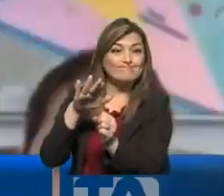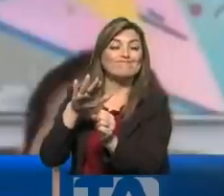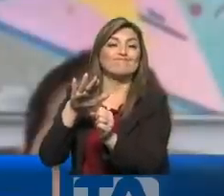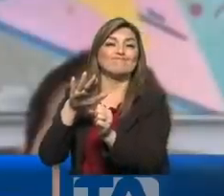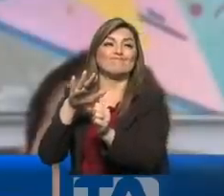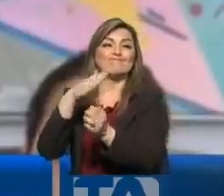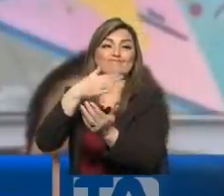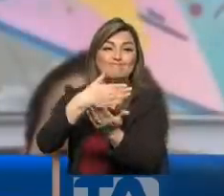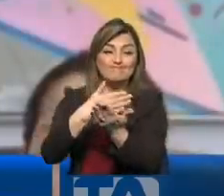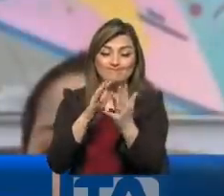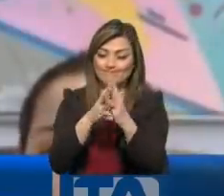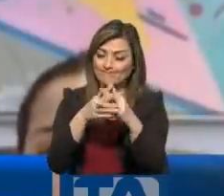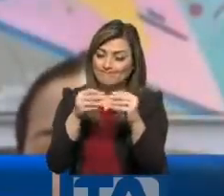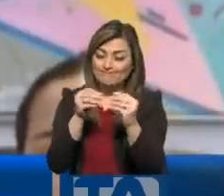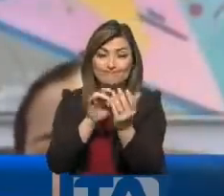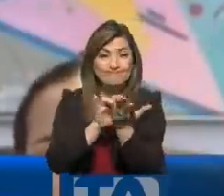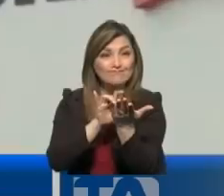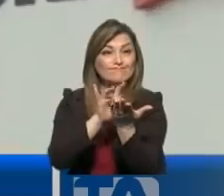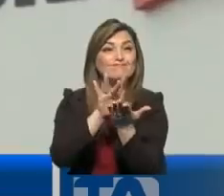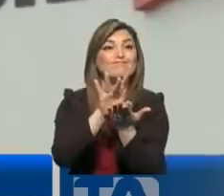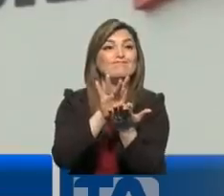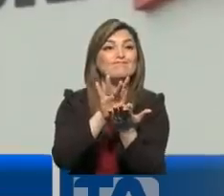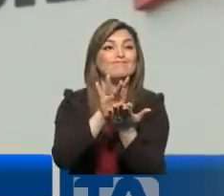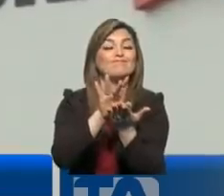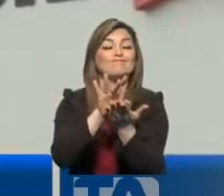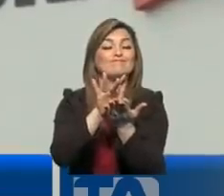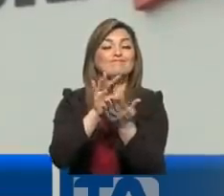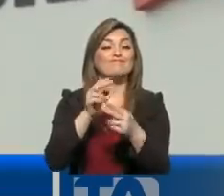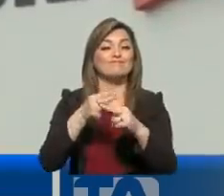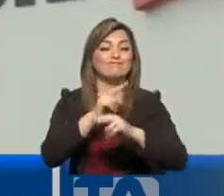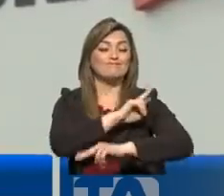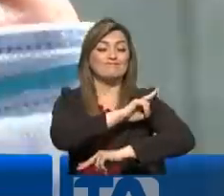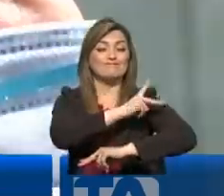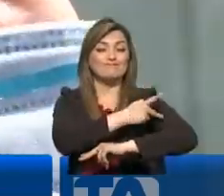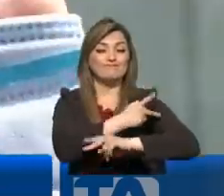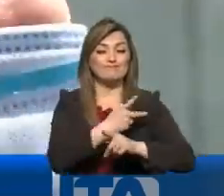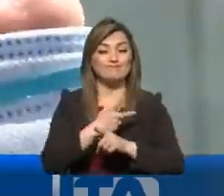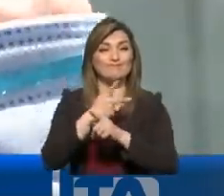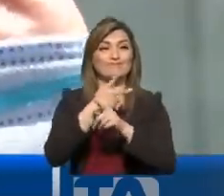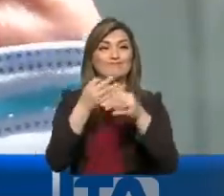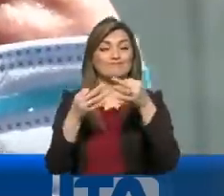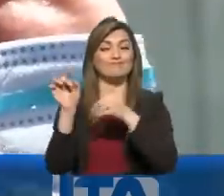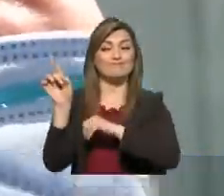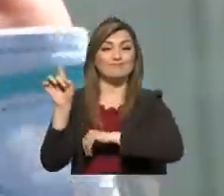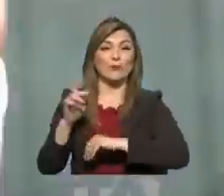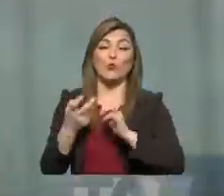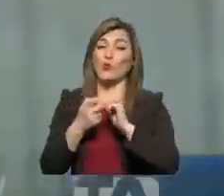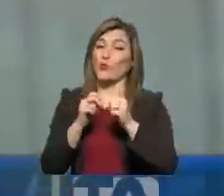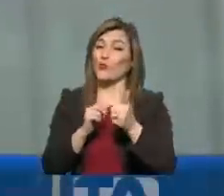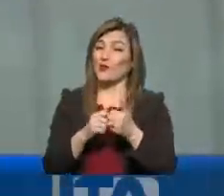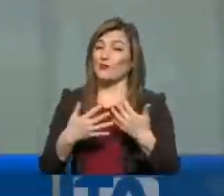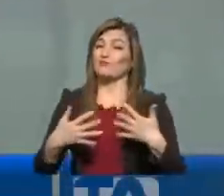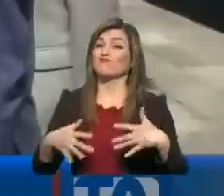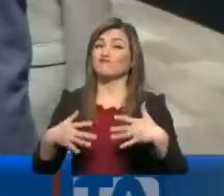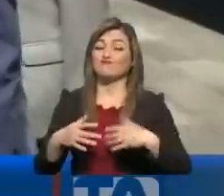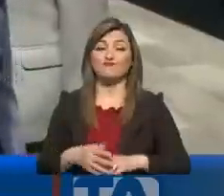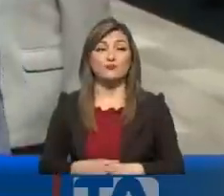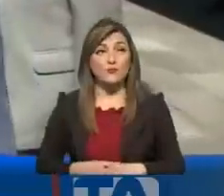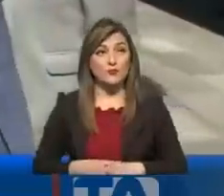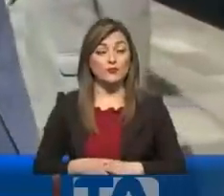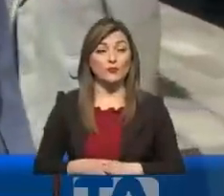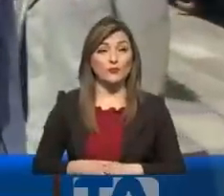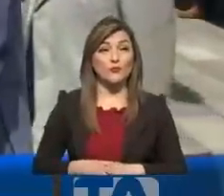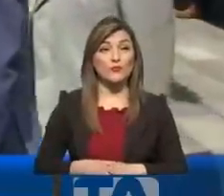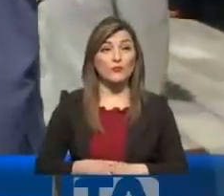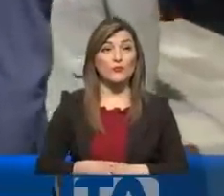organismo se resuelva la destitución de Fausto Murillo, ex vocal de la Judicatura, un tema que ha traído cola, pues inconforme